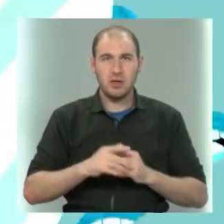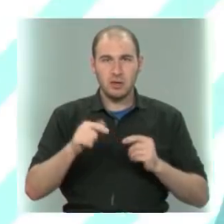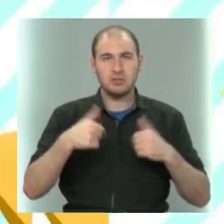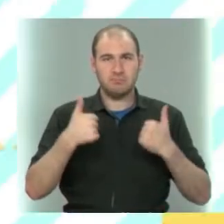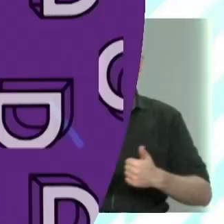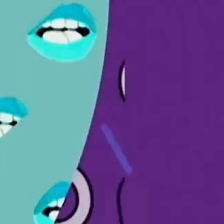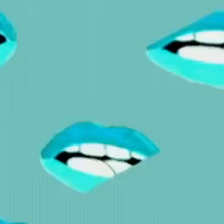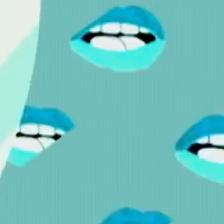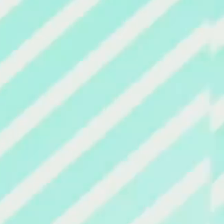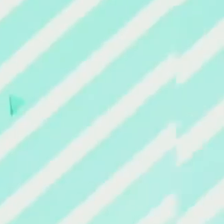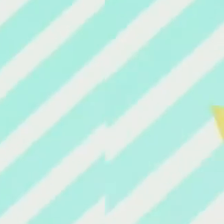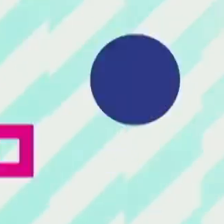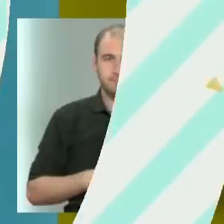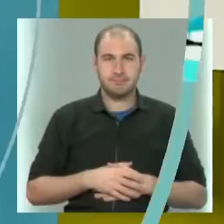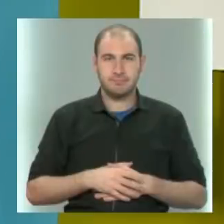haga bien.